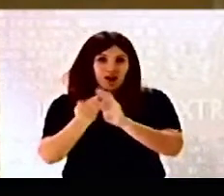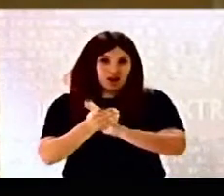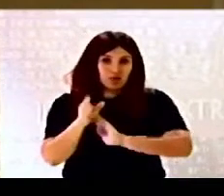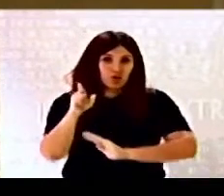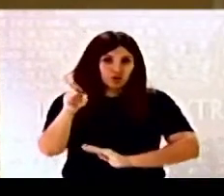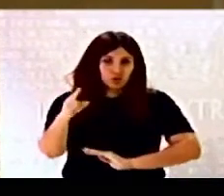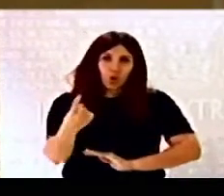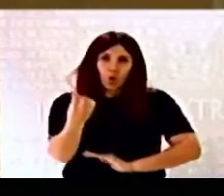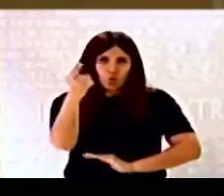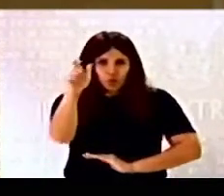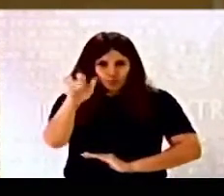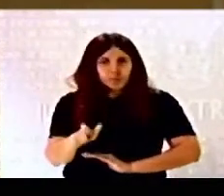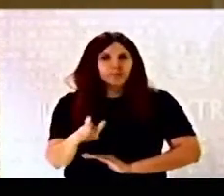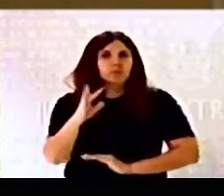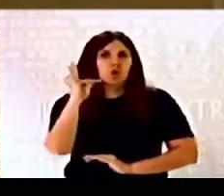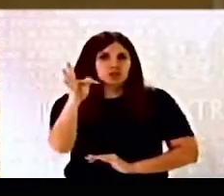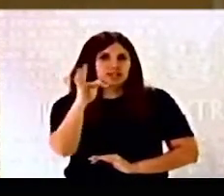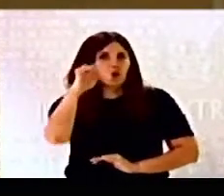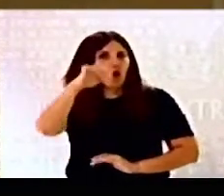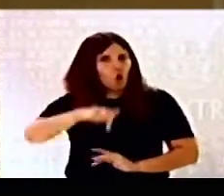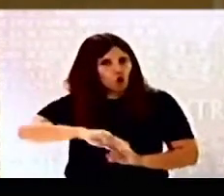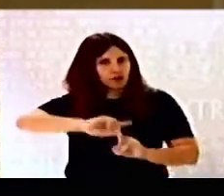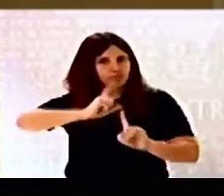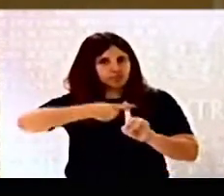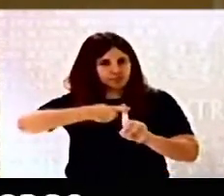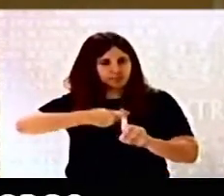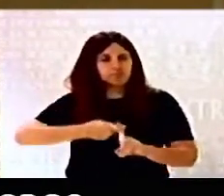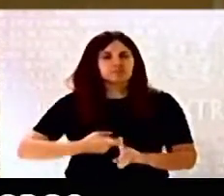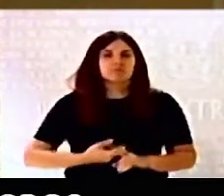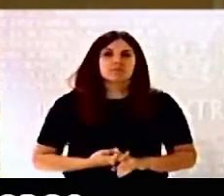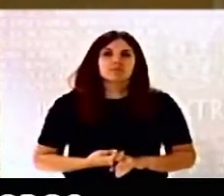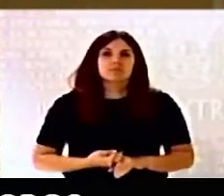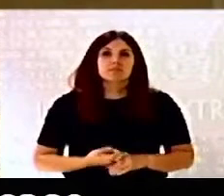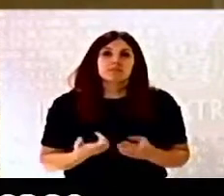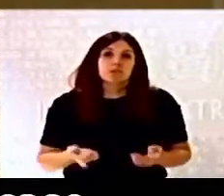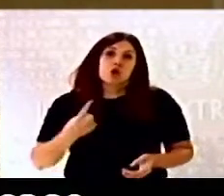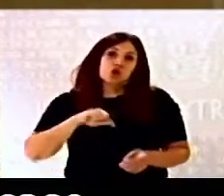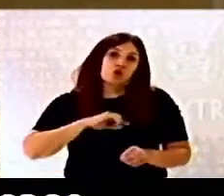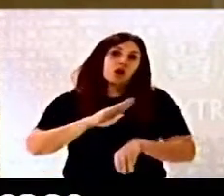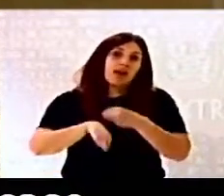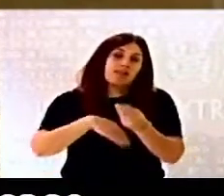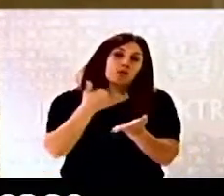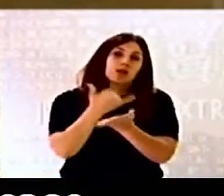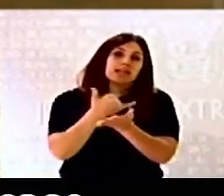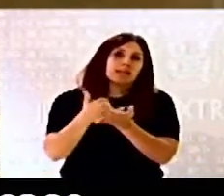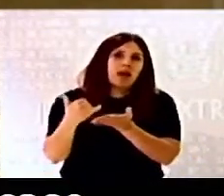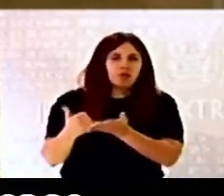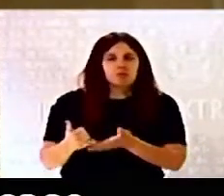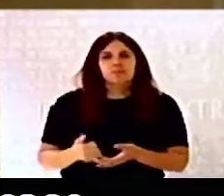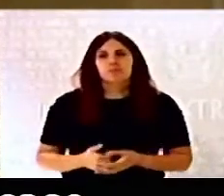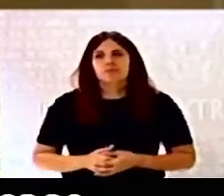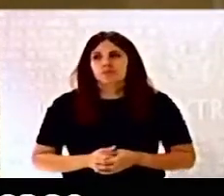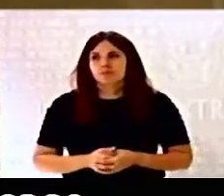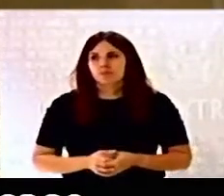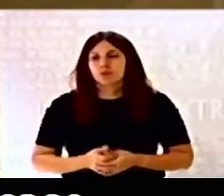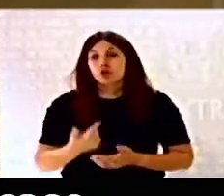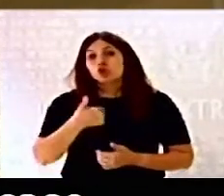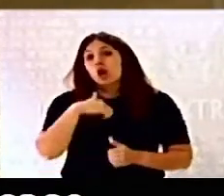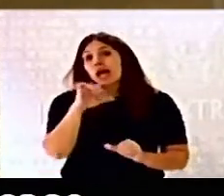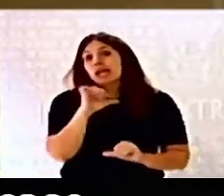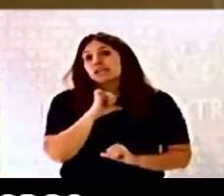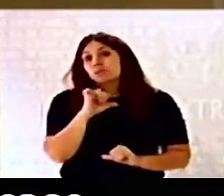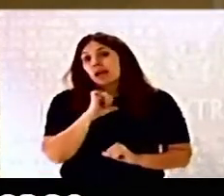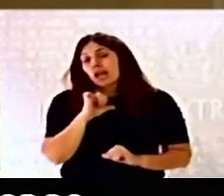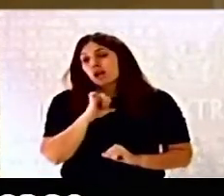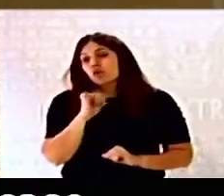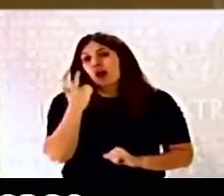Ibarra en el día de hoy y que tendremos que hacer un cribado, lógicamente. Yo espero